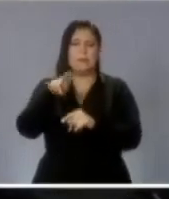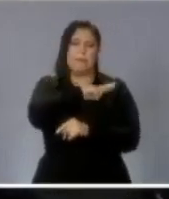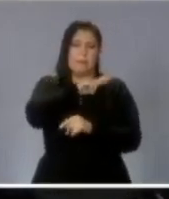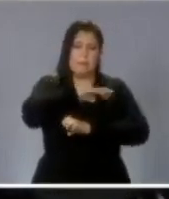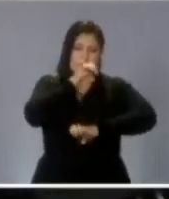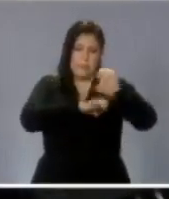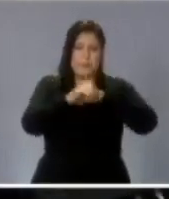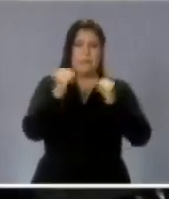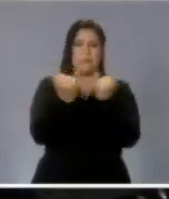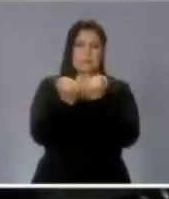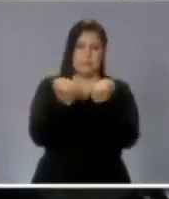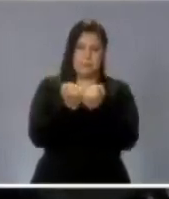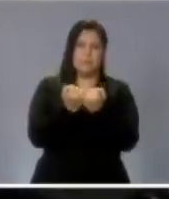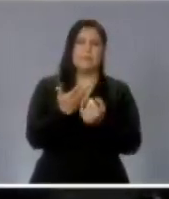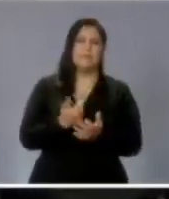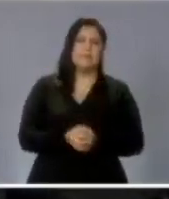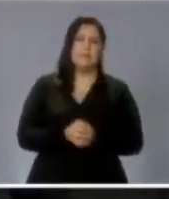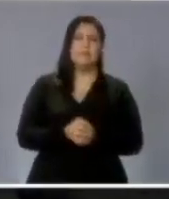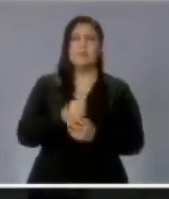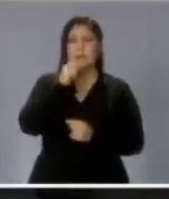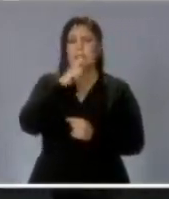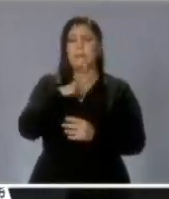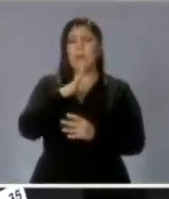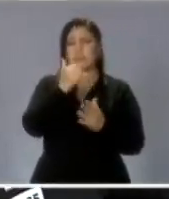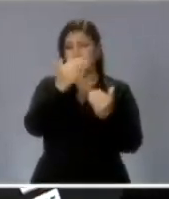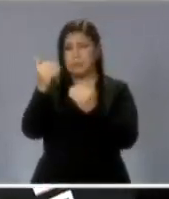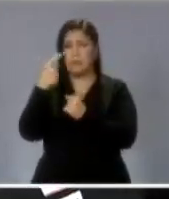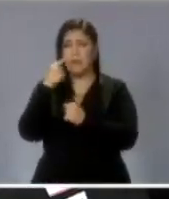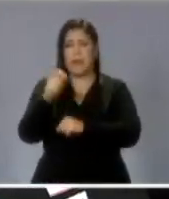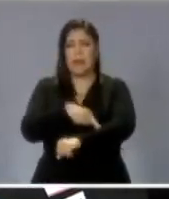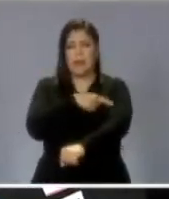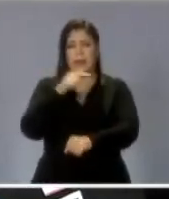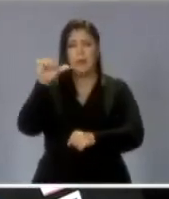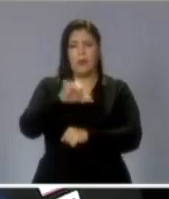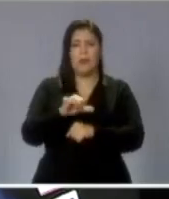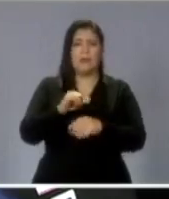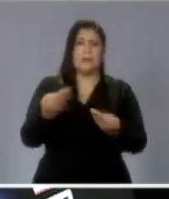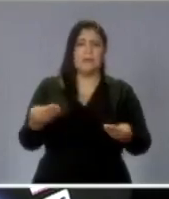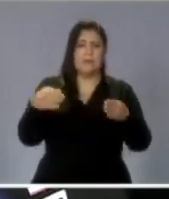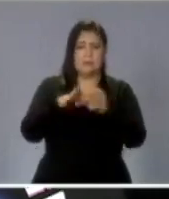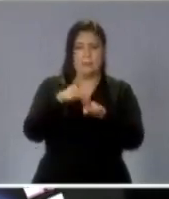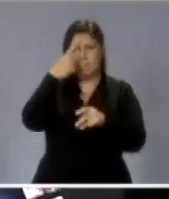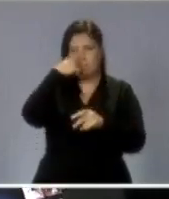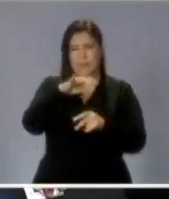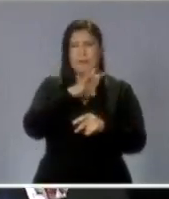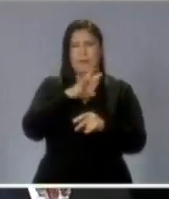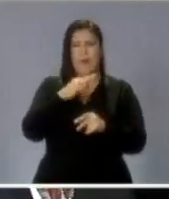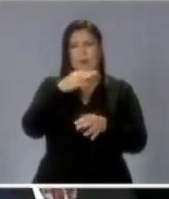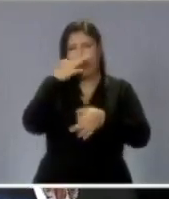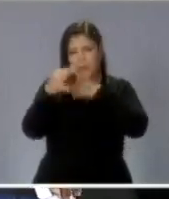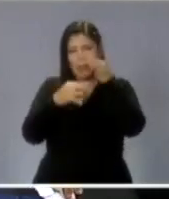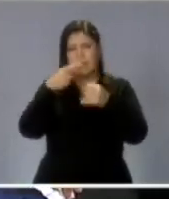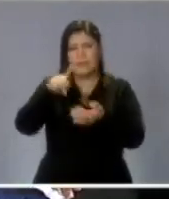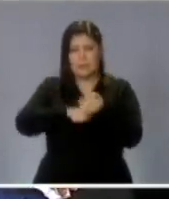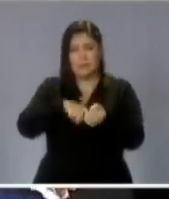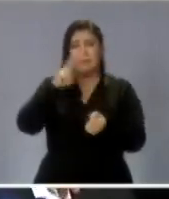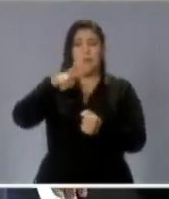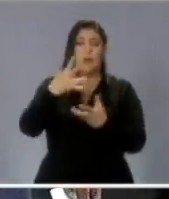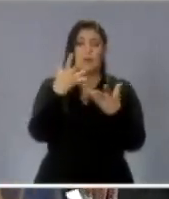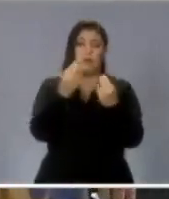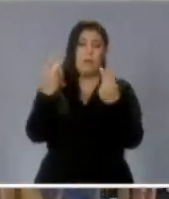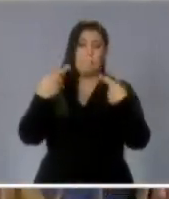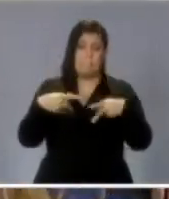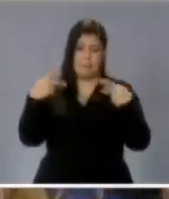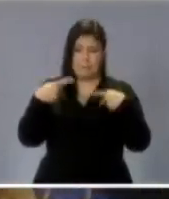seguramente será una despedida larga la que veremos a lo largo de este cierre de transmisión porque muchas personas estará amigos